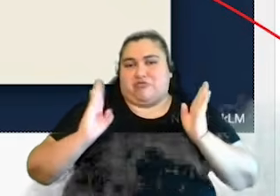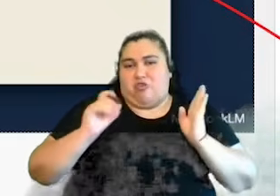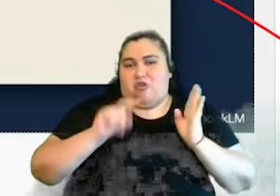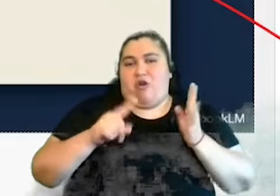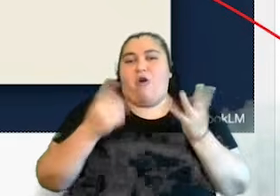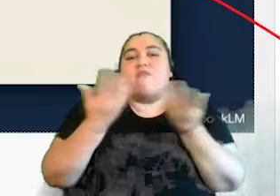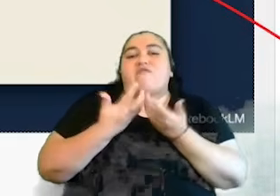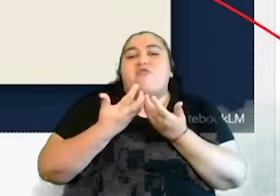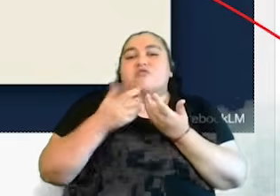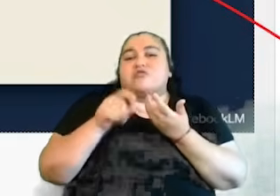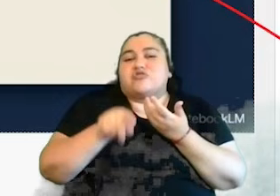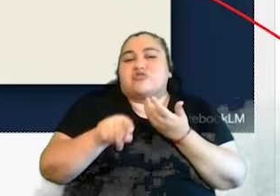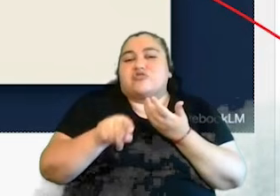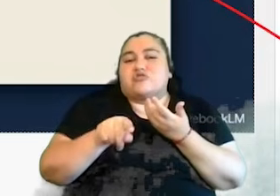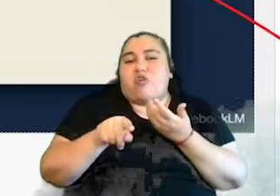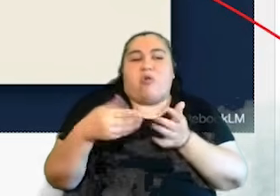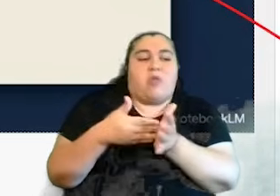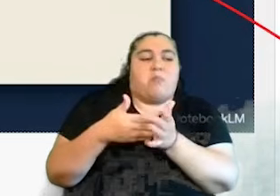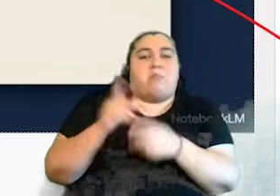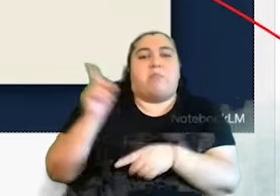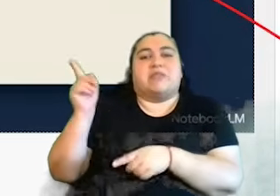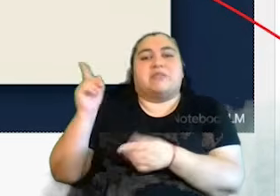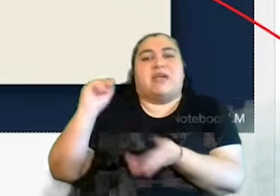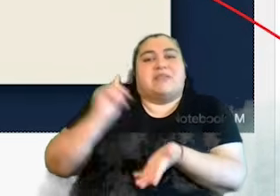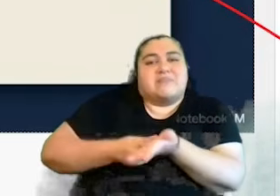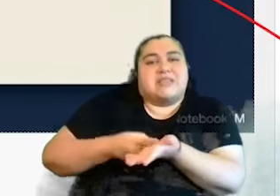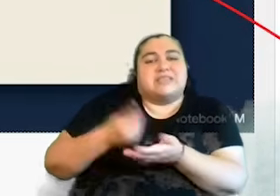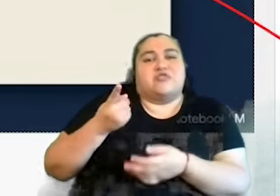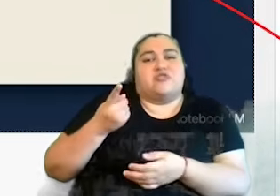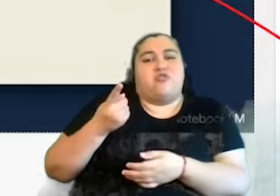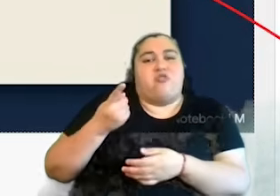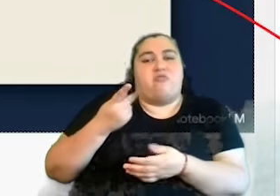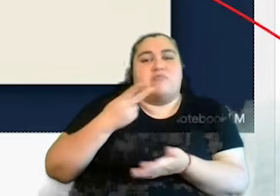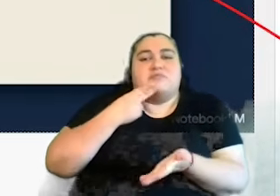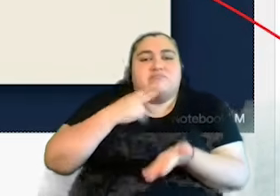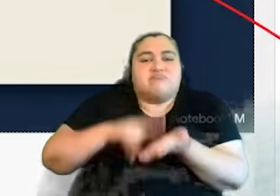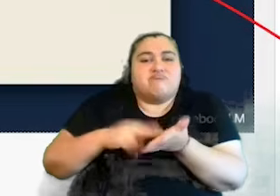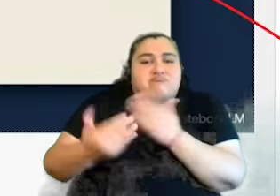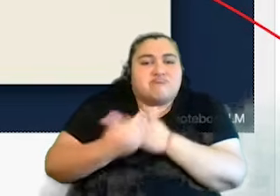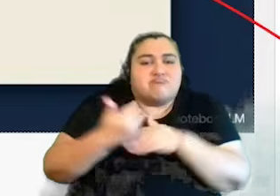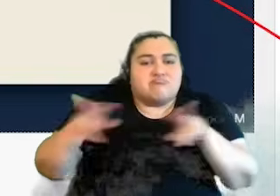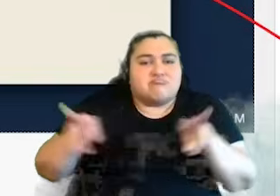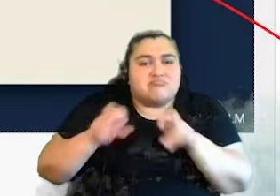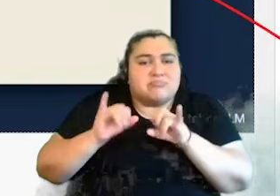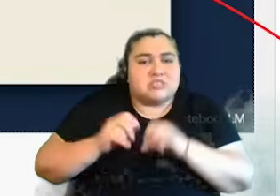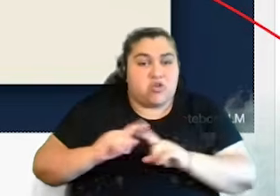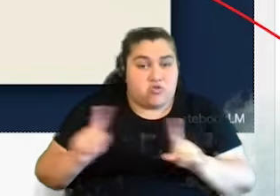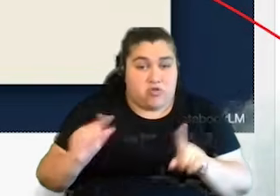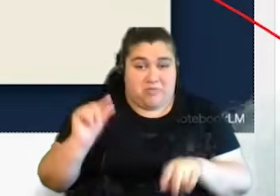que tenga el fisco respecto de los tributos. Recién mismo vieron con Estela que